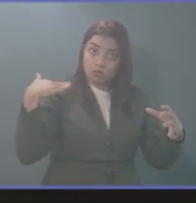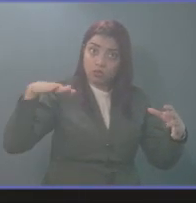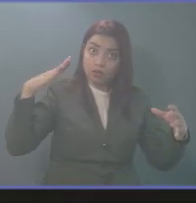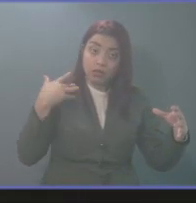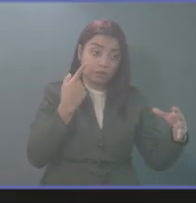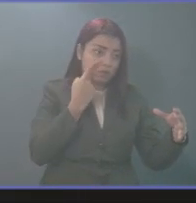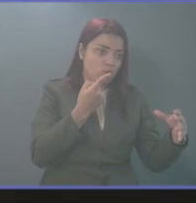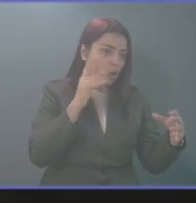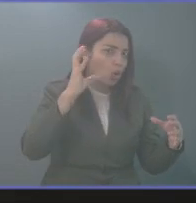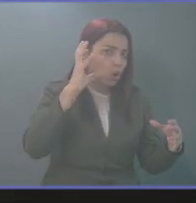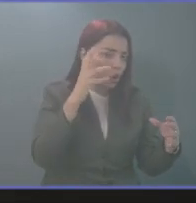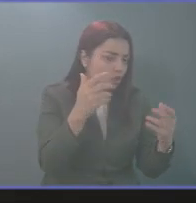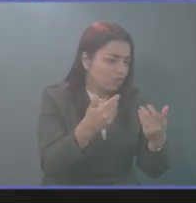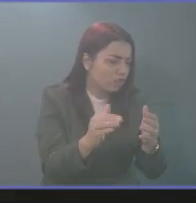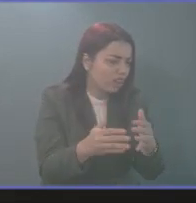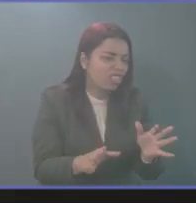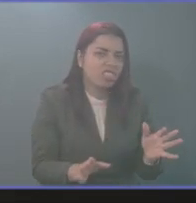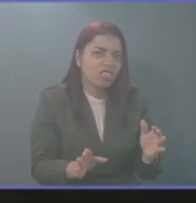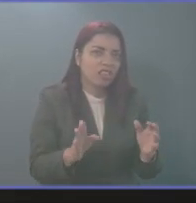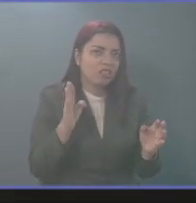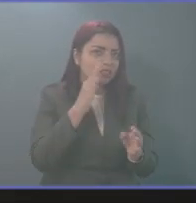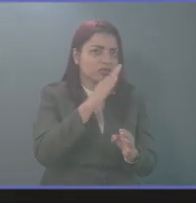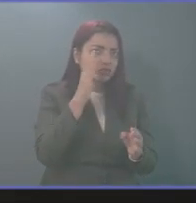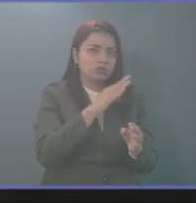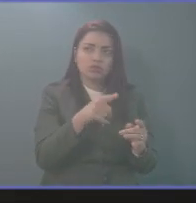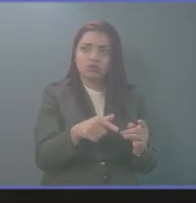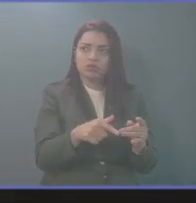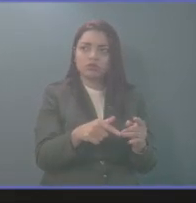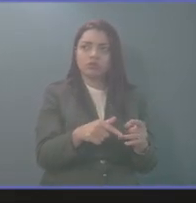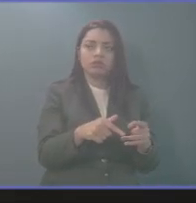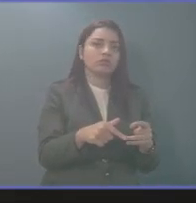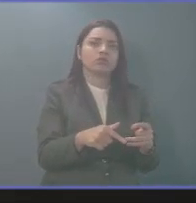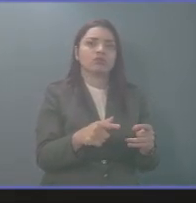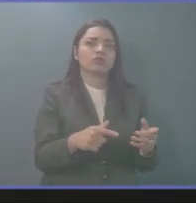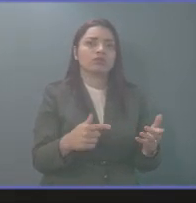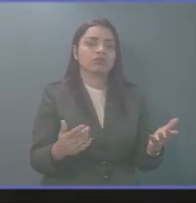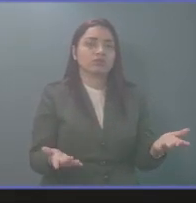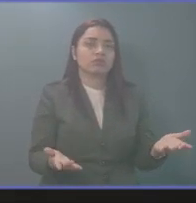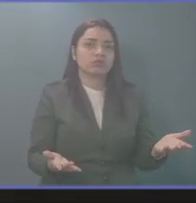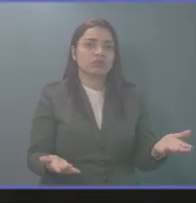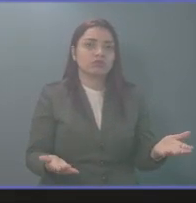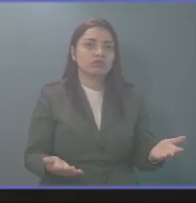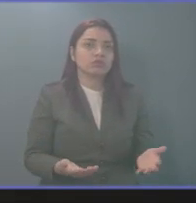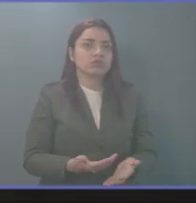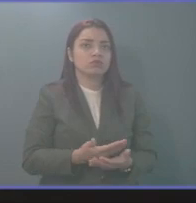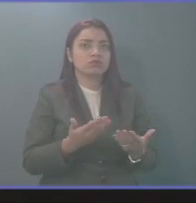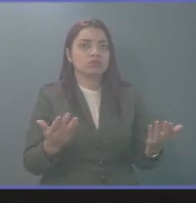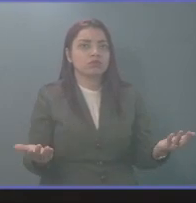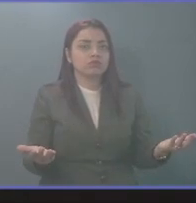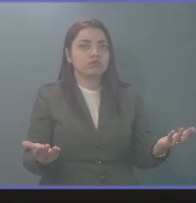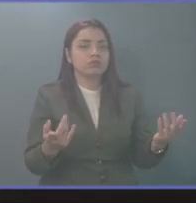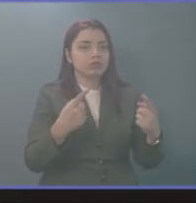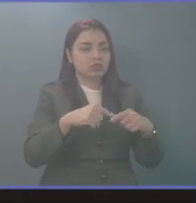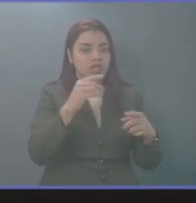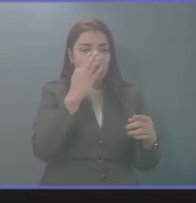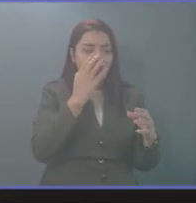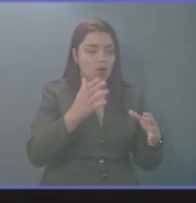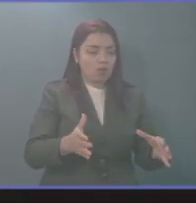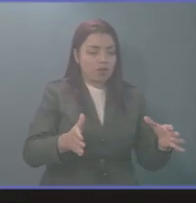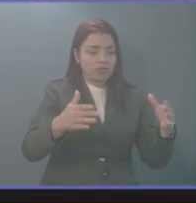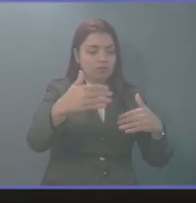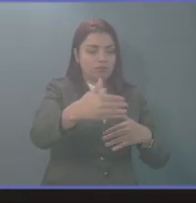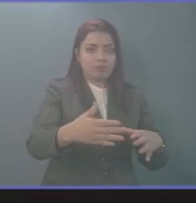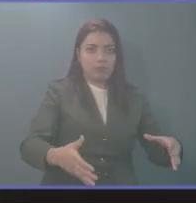color diferente. Pudo haber visto si esas pilas se habían sedimentado y se